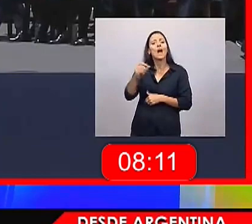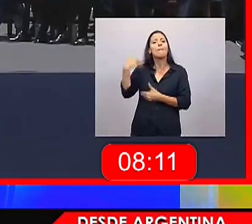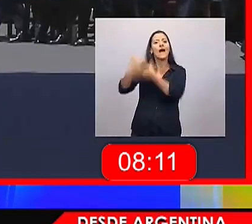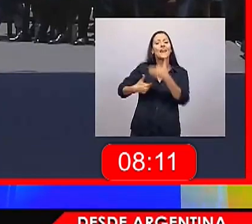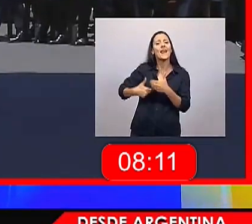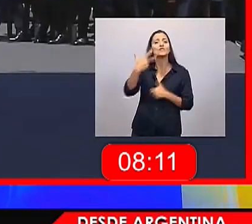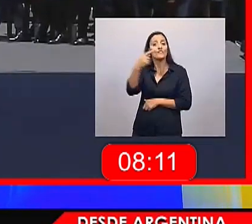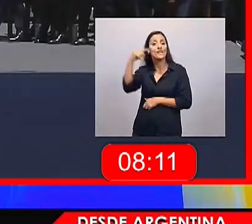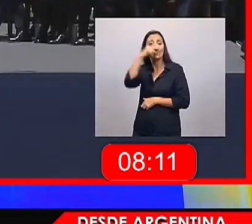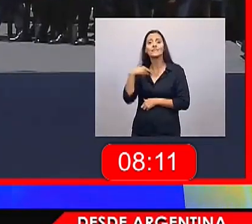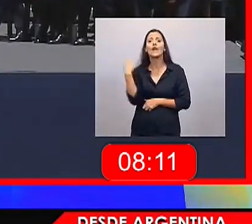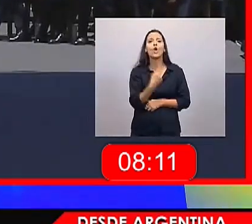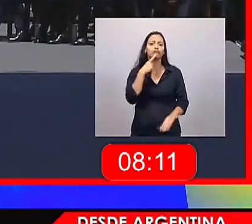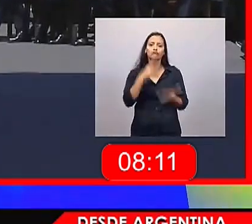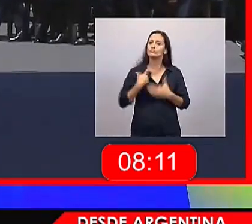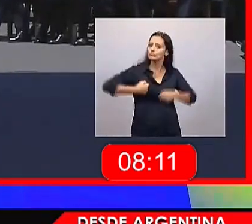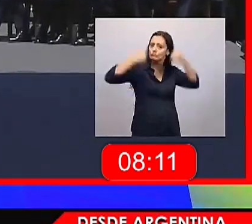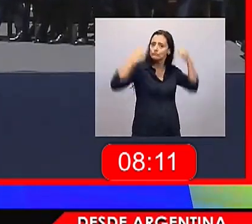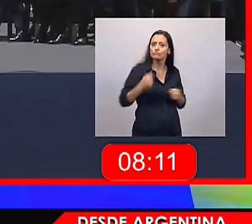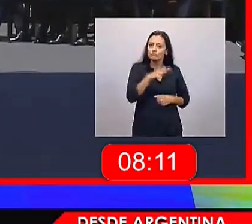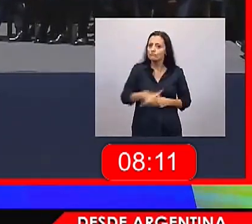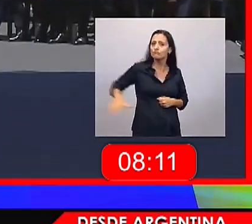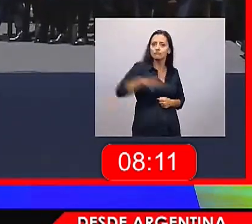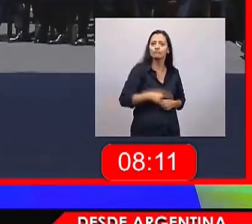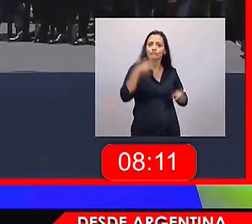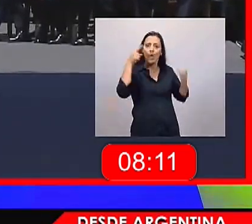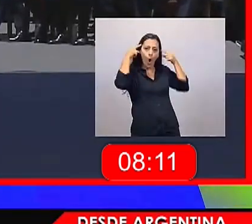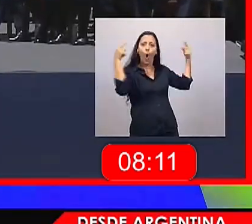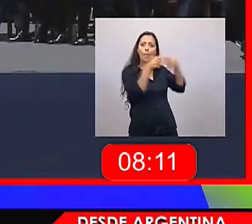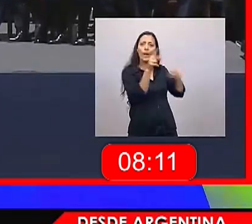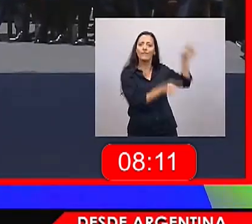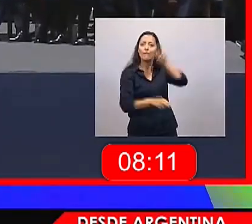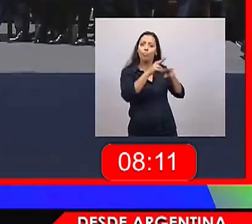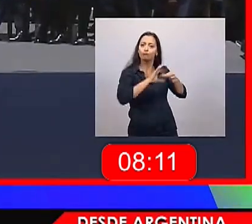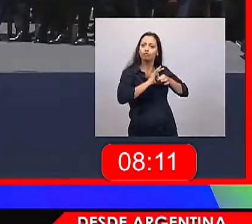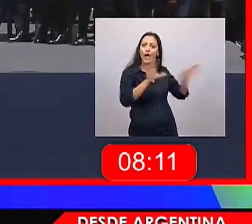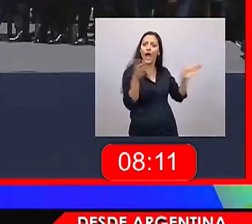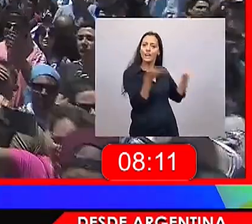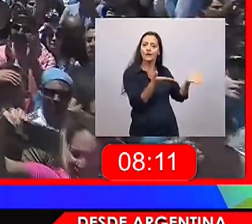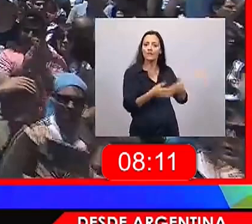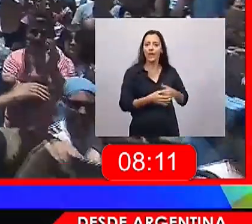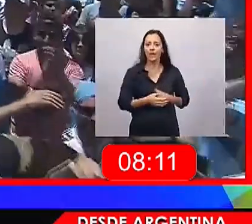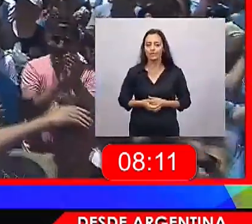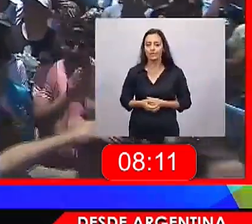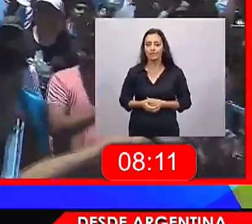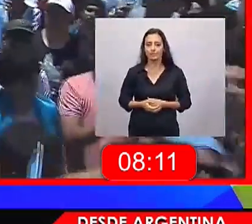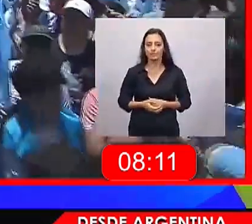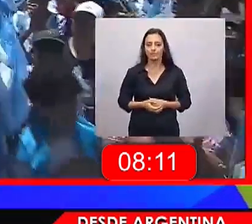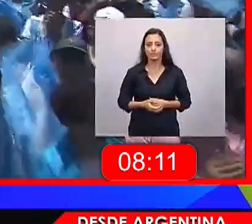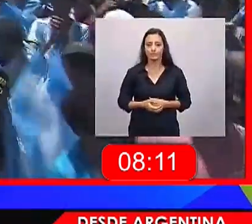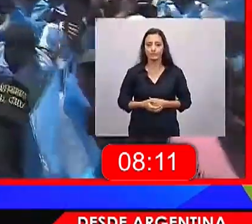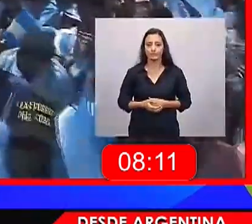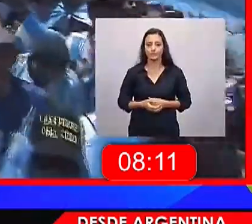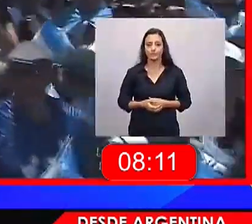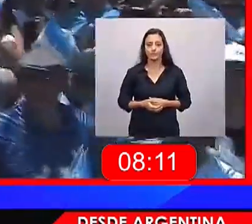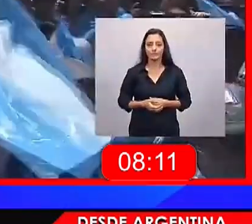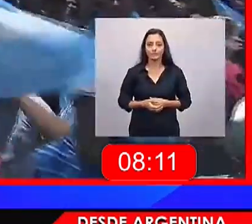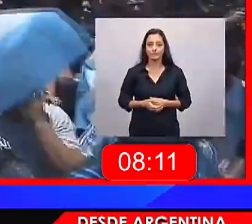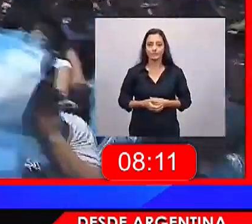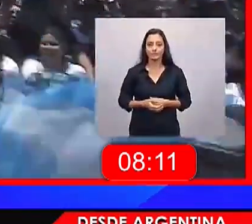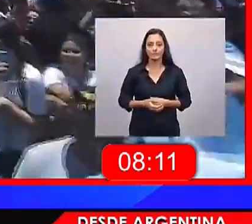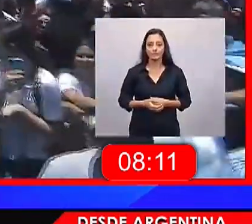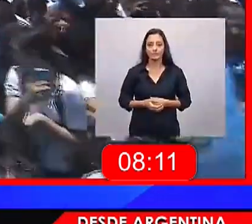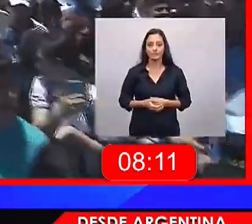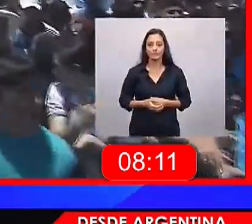confianza necesaria en que el rumbo es el correcto. Es decir, vamos a sufrir el ajuste, pero todos vamos a sufrir el ajuste, no solamente